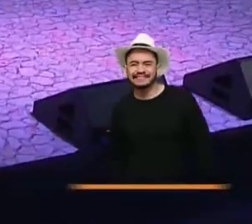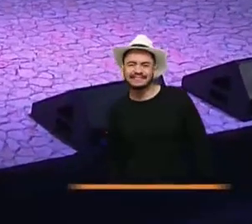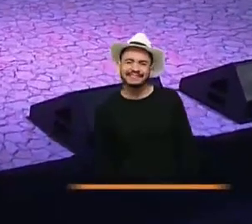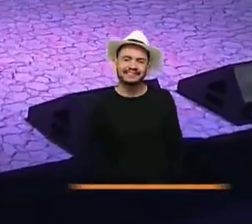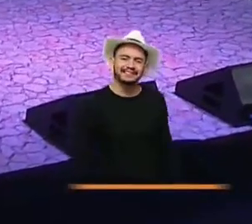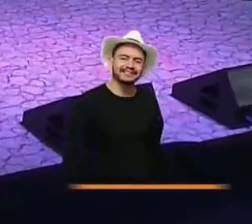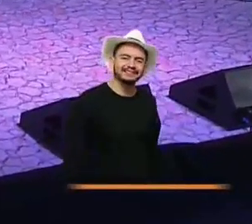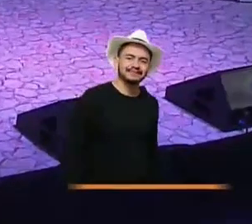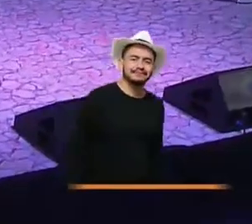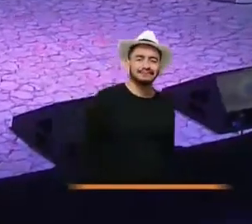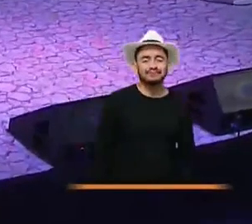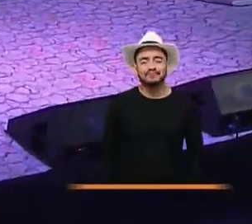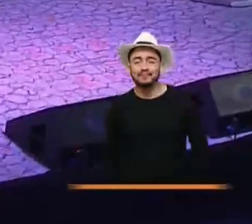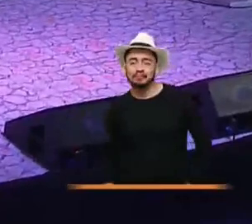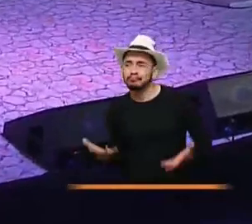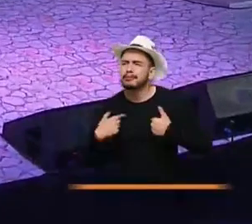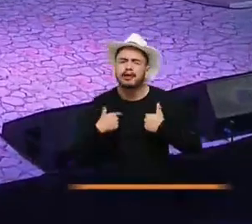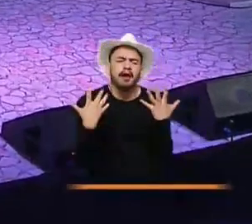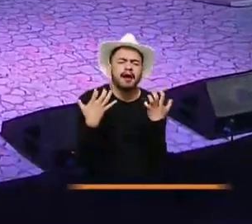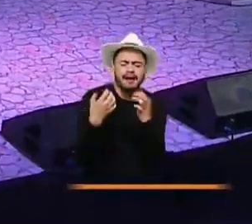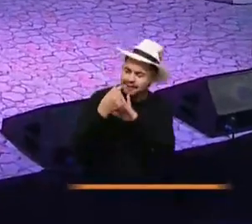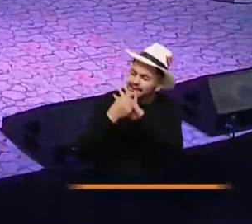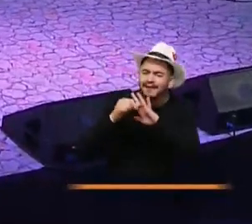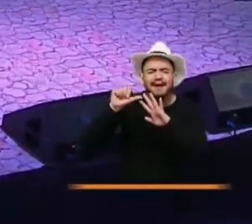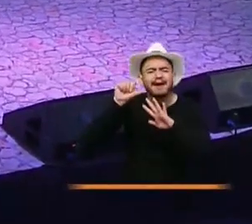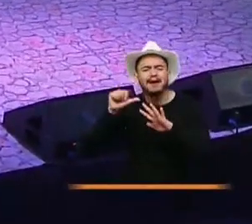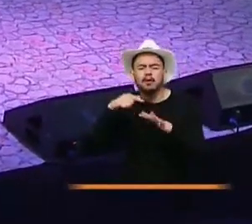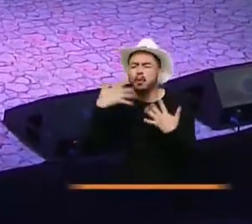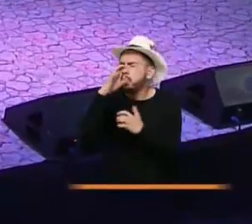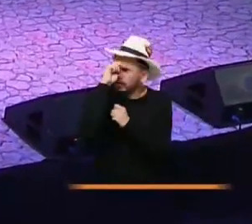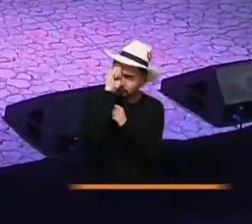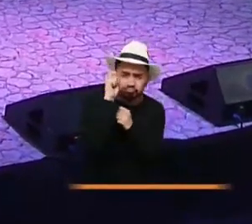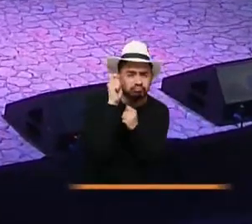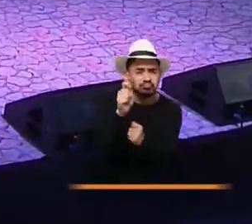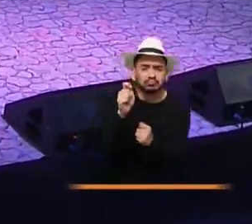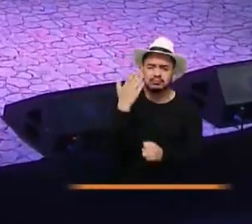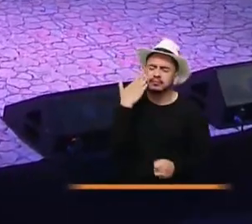quiero adorar mi esposa que es una mujer